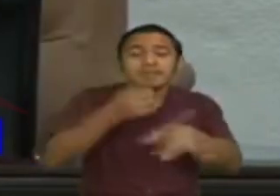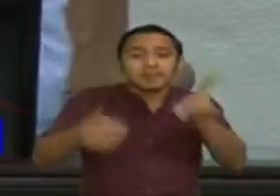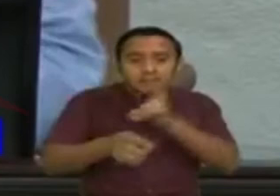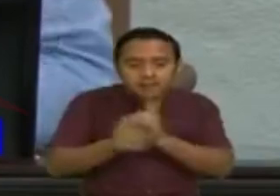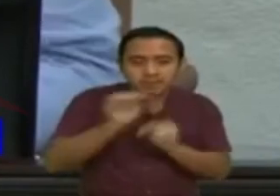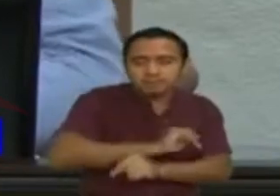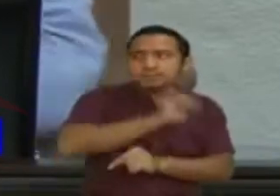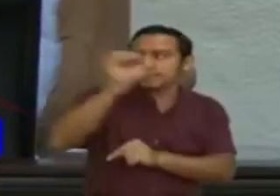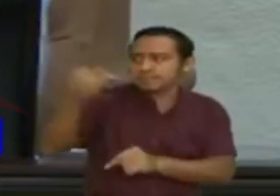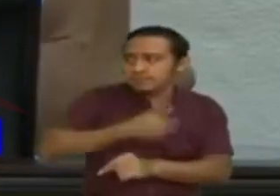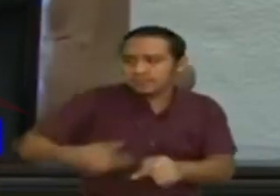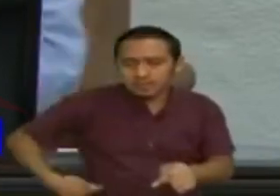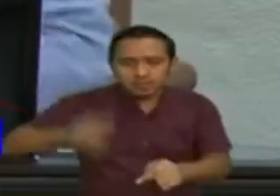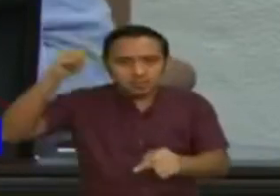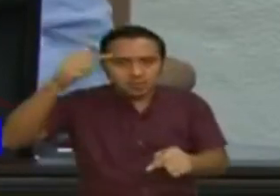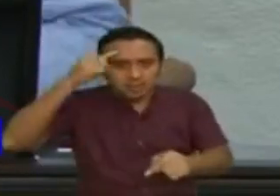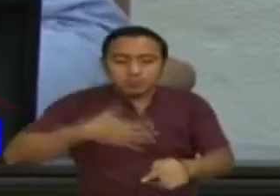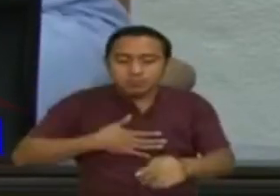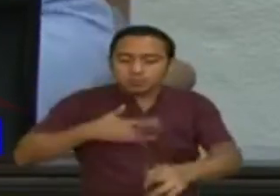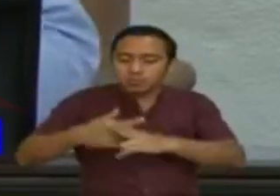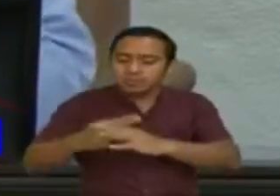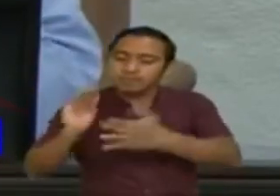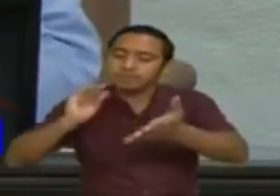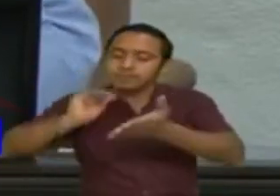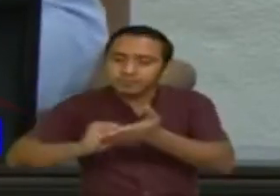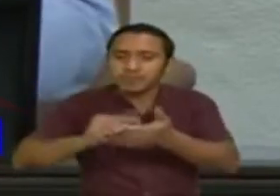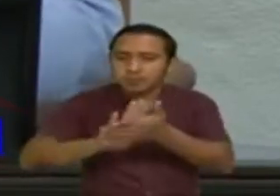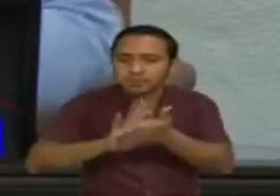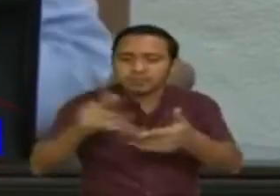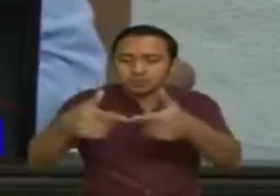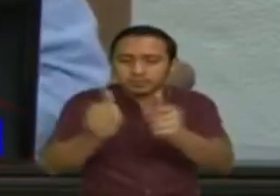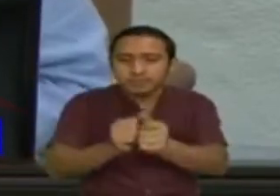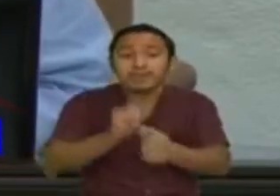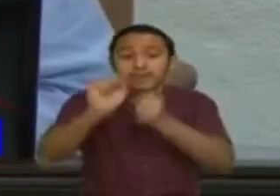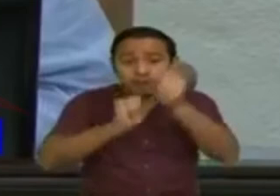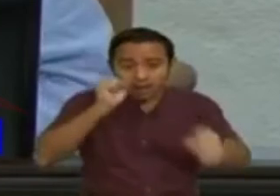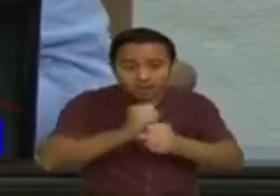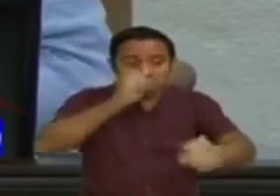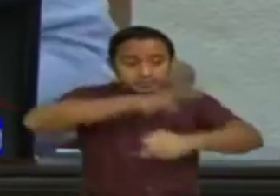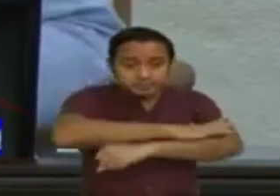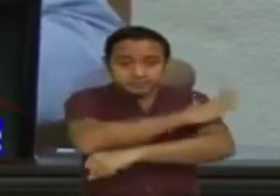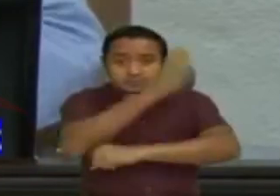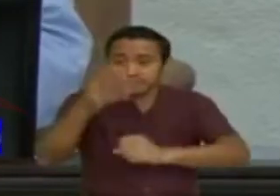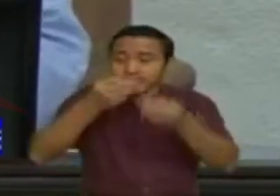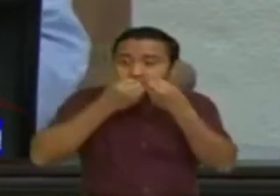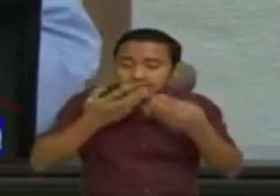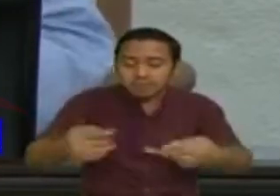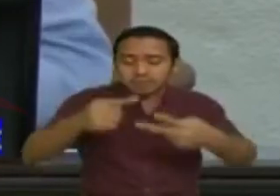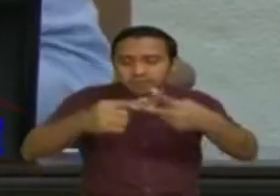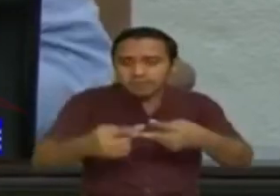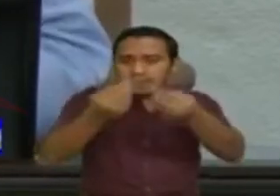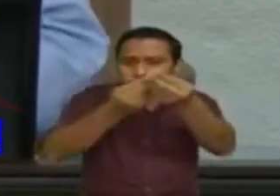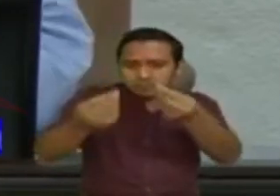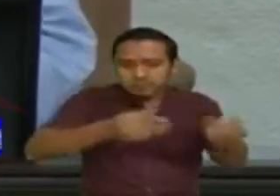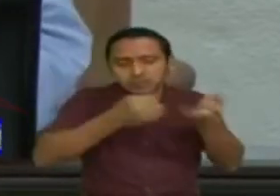al Ministerio de Gobernación, tenía que inscribirse, tenía que anualmente poner al día sus papeles, tenía que entregar sus